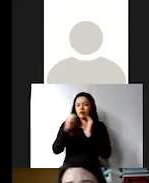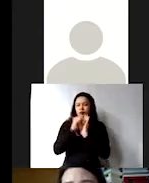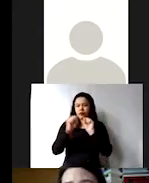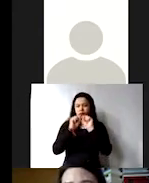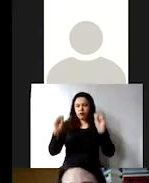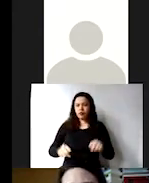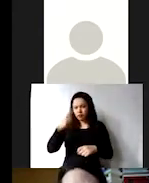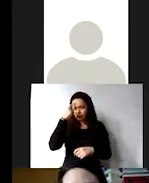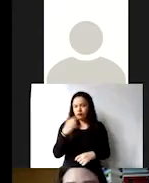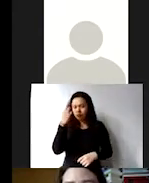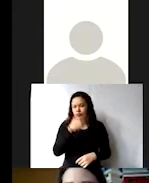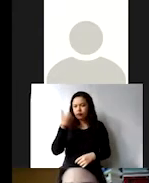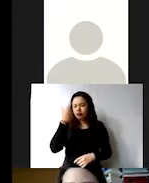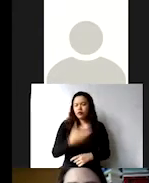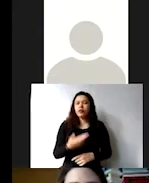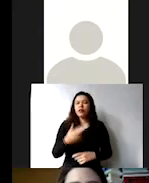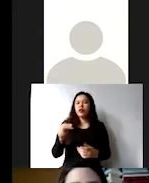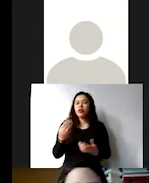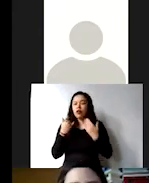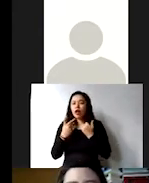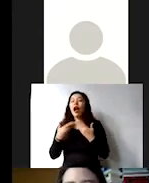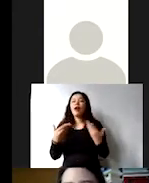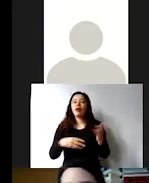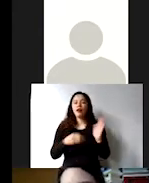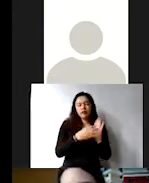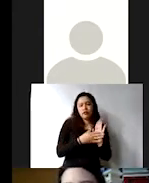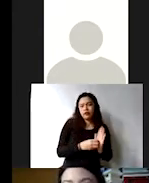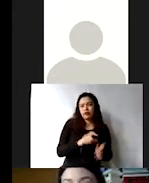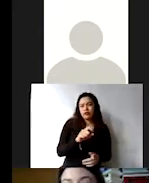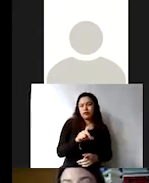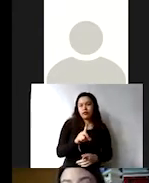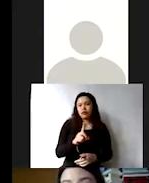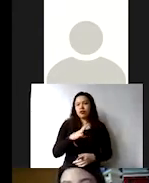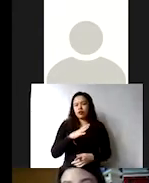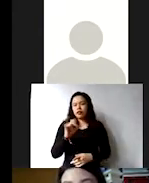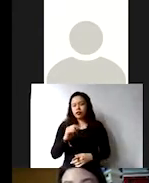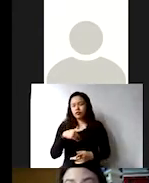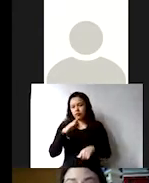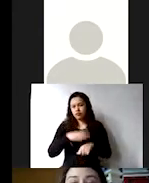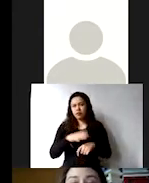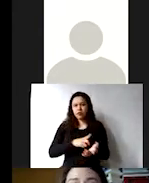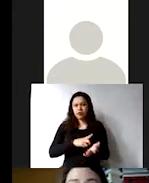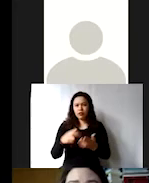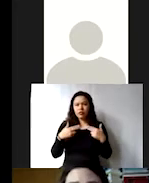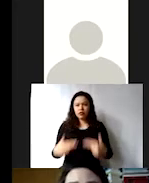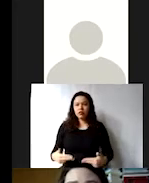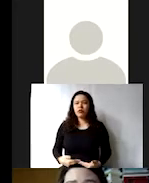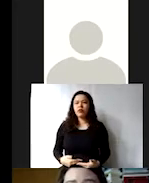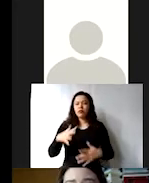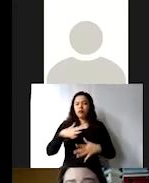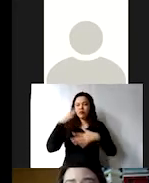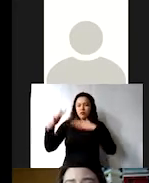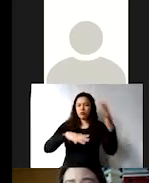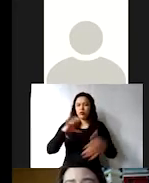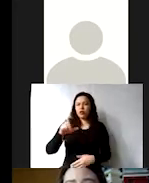2030 sí lo tenga, particularmente en temas de derechos humanos o de cambio climático, que es en lo que se insiste más.